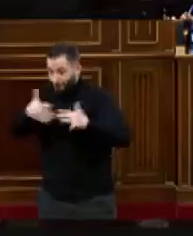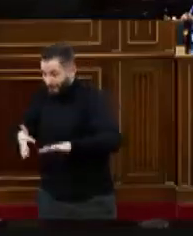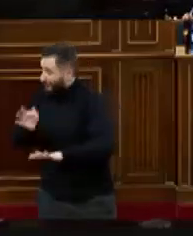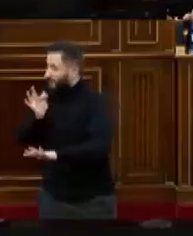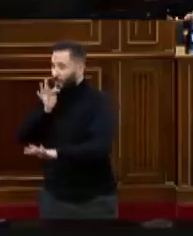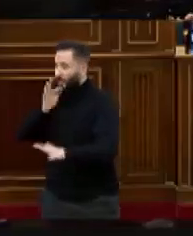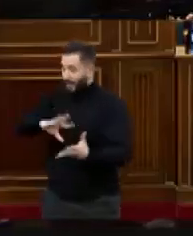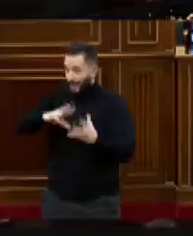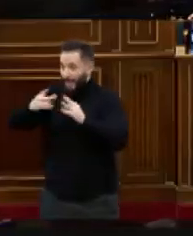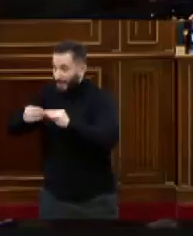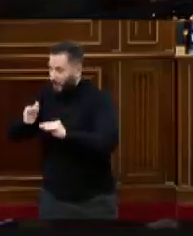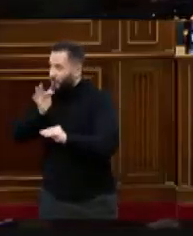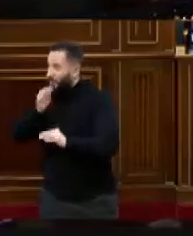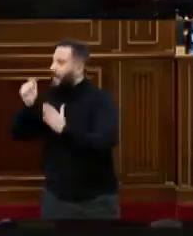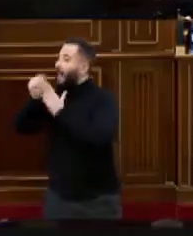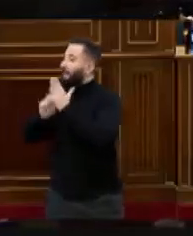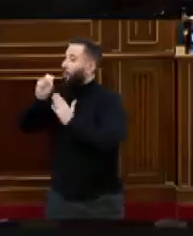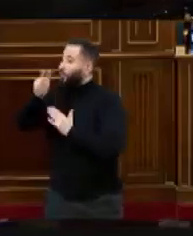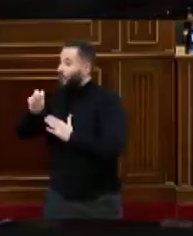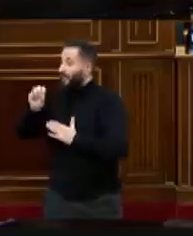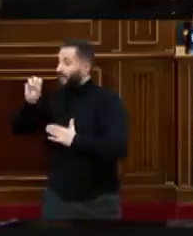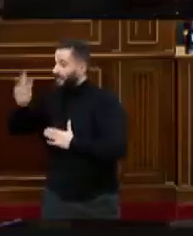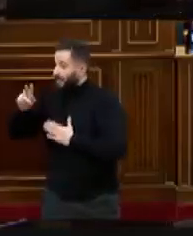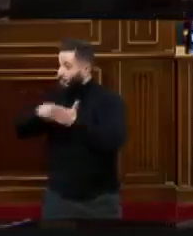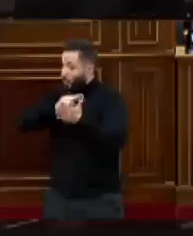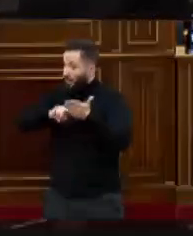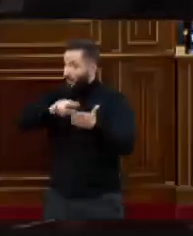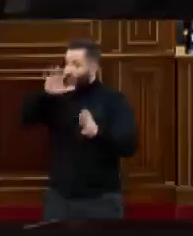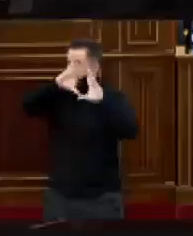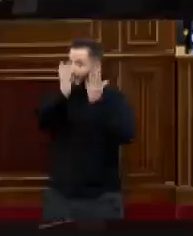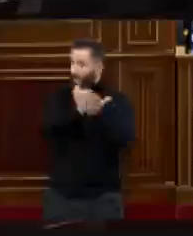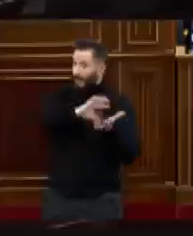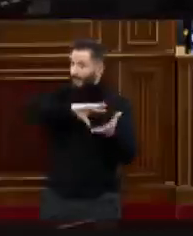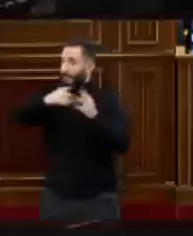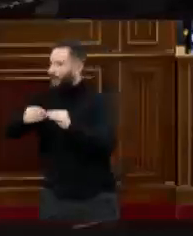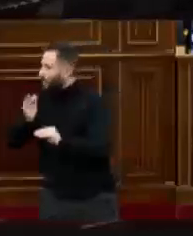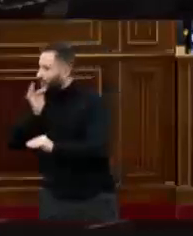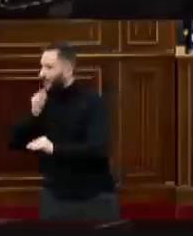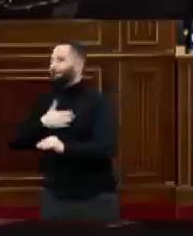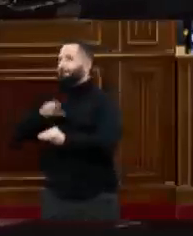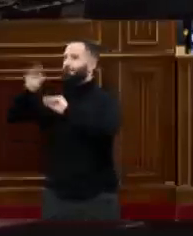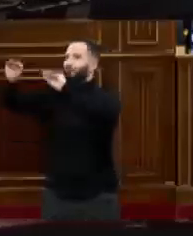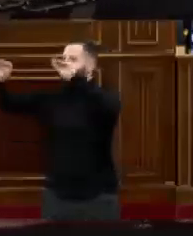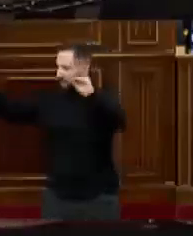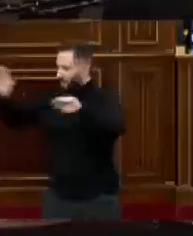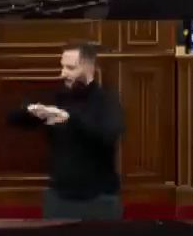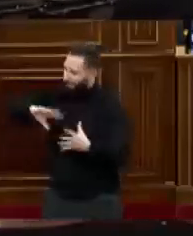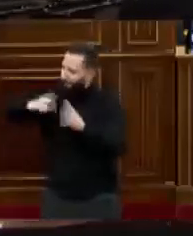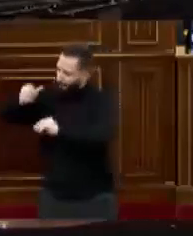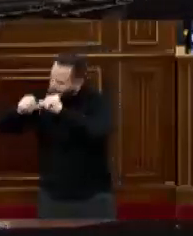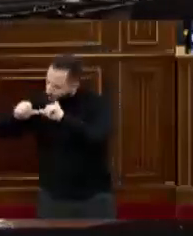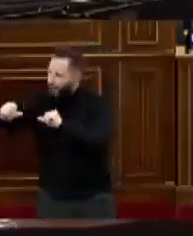de adaptarse al artículo 12 y al artículo 13 de la convención internacional en esas estamos yo creo que estas jornadas son